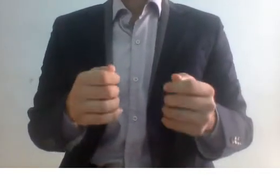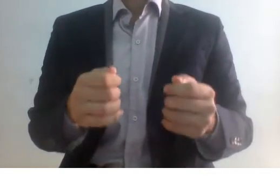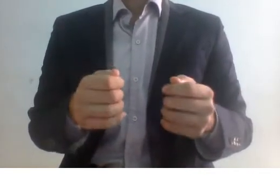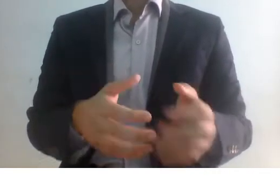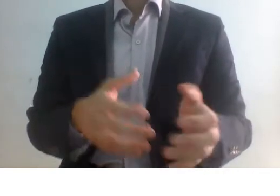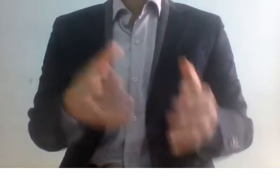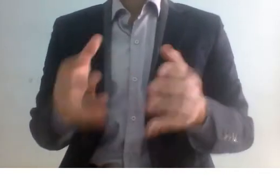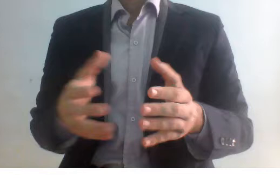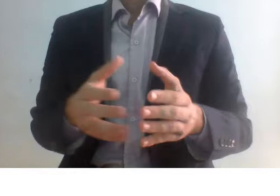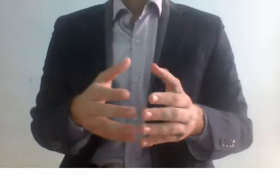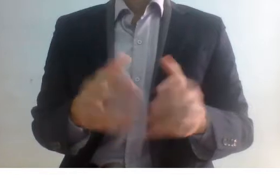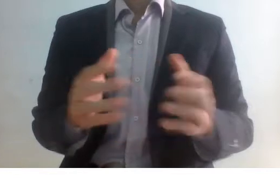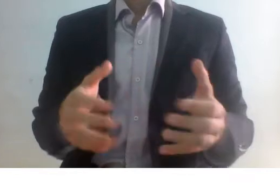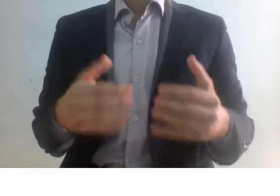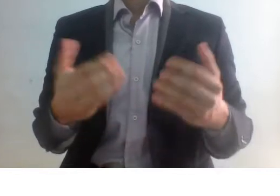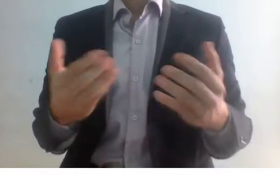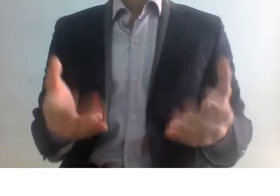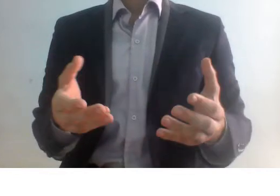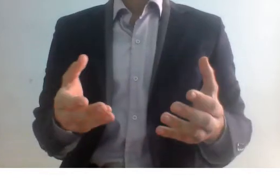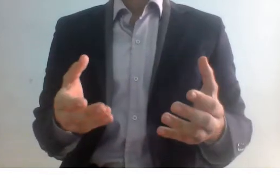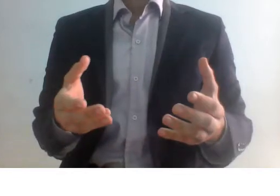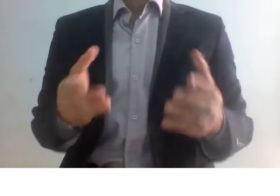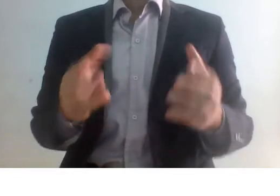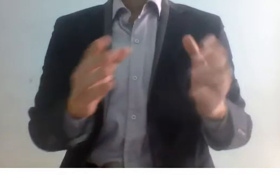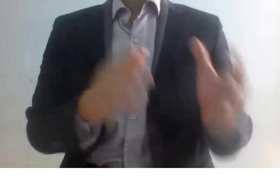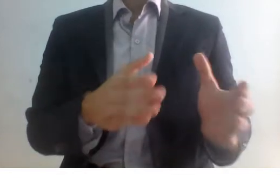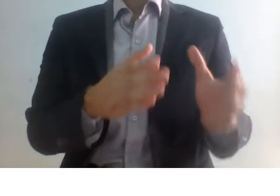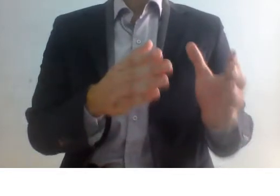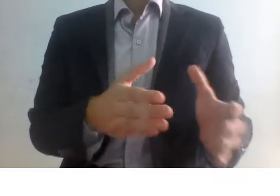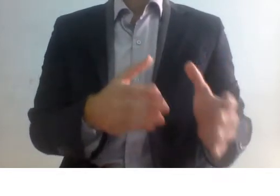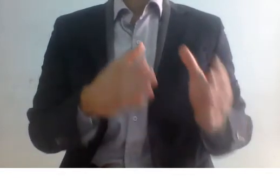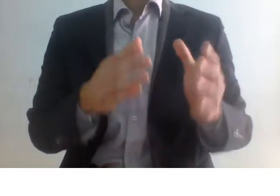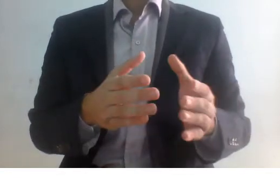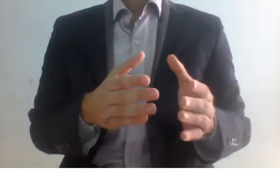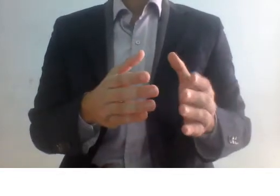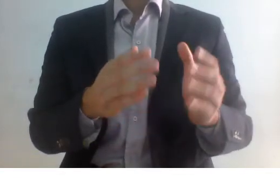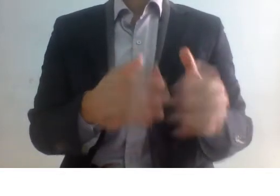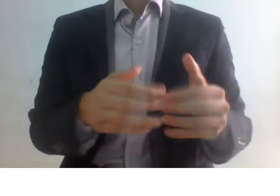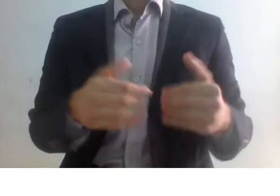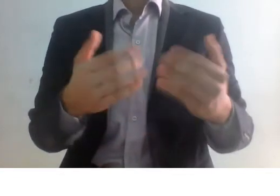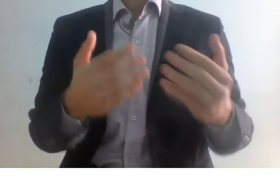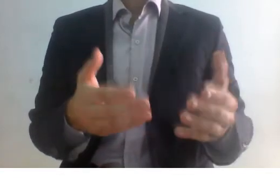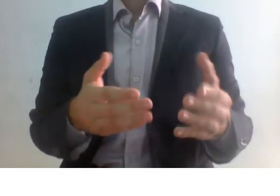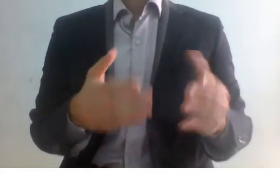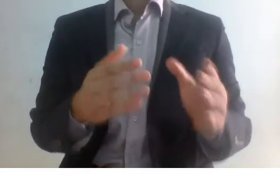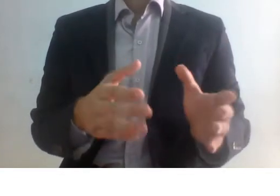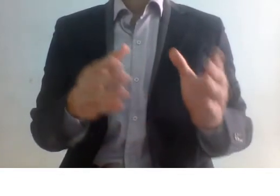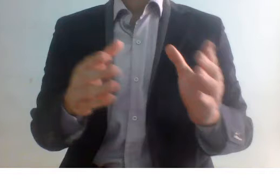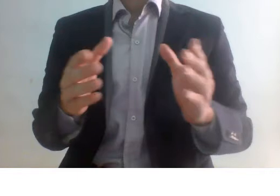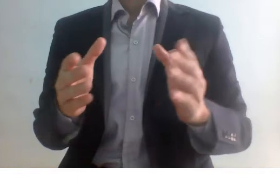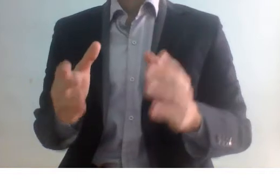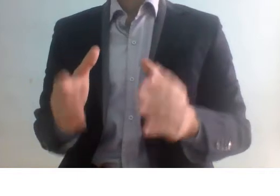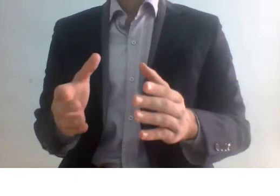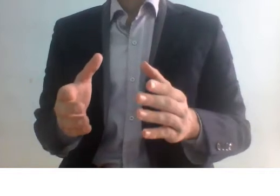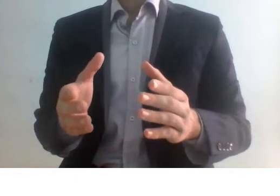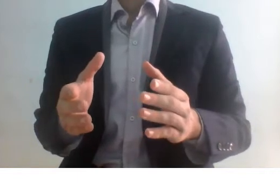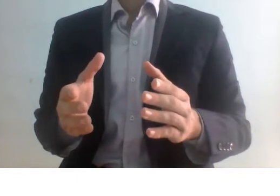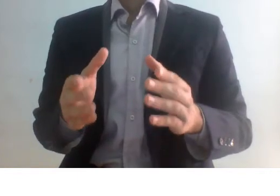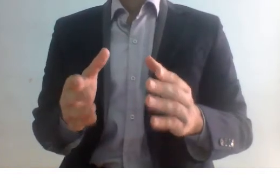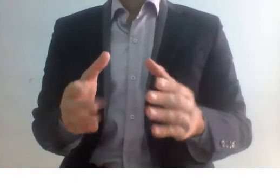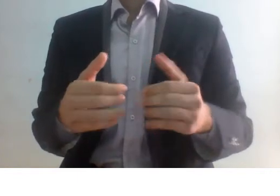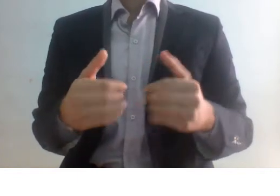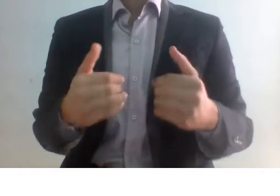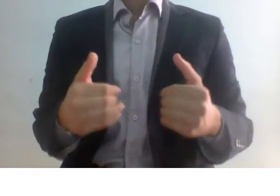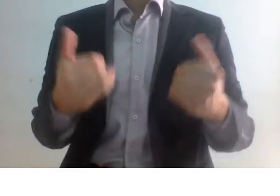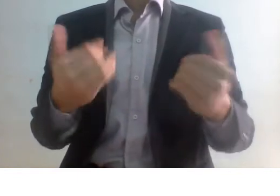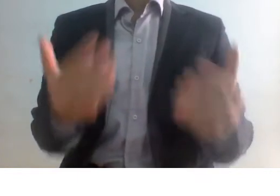salir a decir ayudemos a los trabajadores, ayudemos a la gente. Pues claro que no, por algo tan sencillo. ¿Saben por qué actualmente están llorando estos